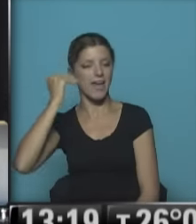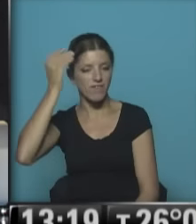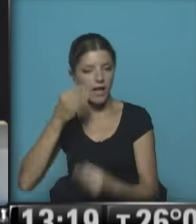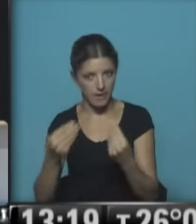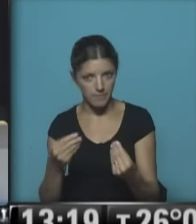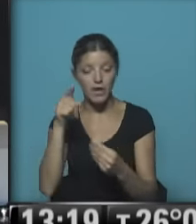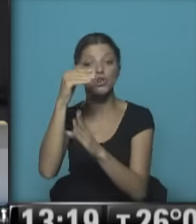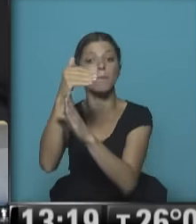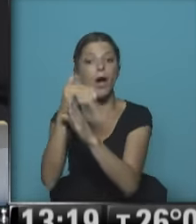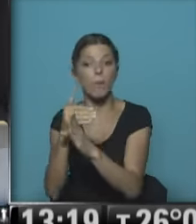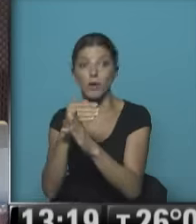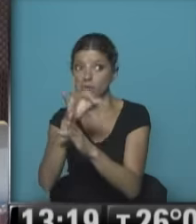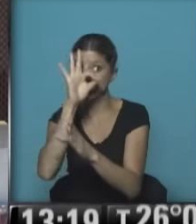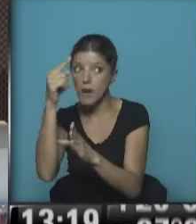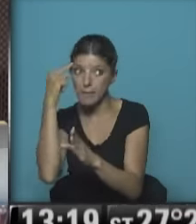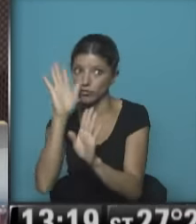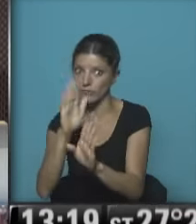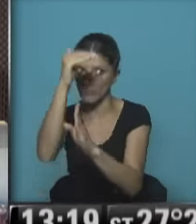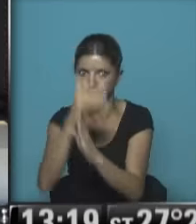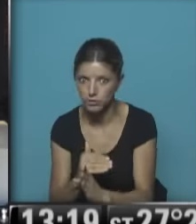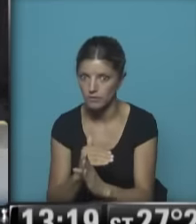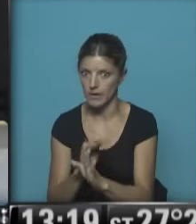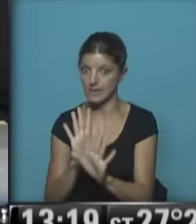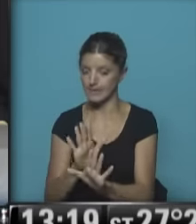baja, pero nunca pensó que la baja se iba a ir abajo.